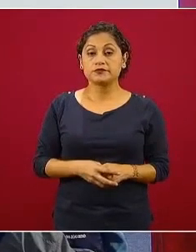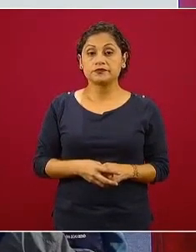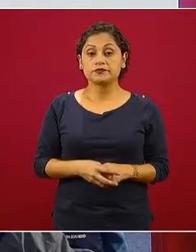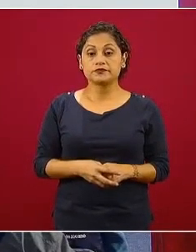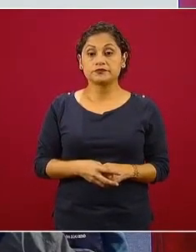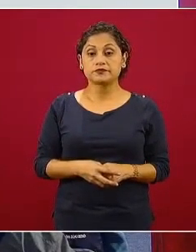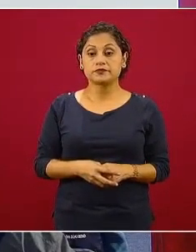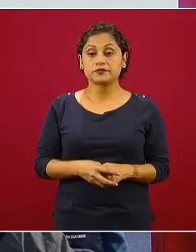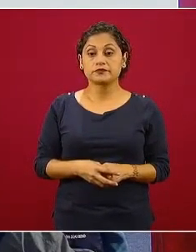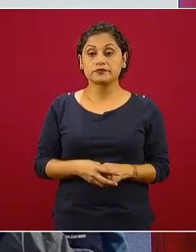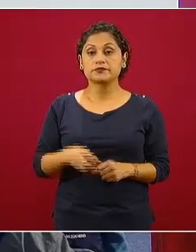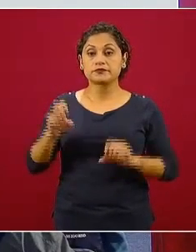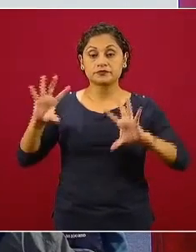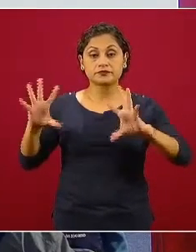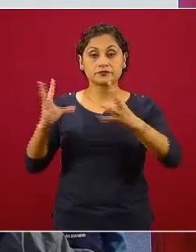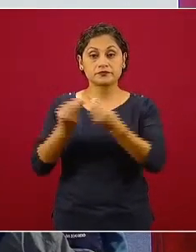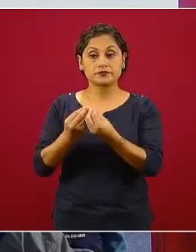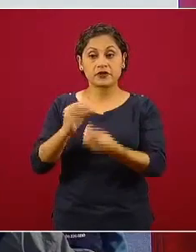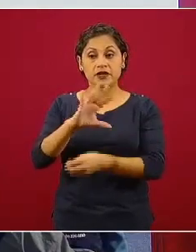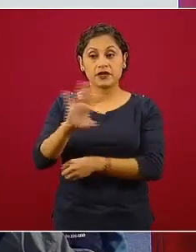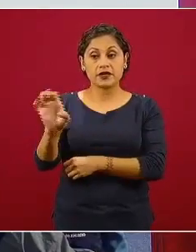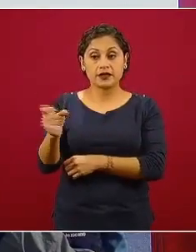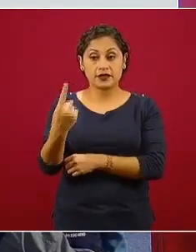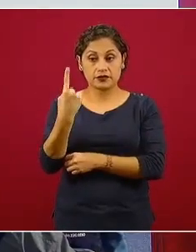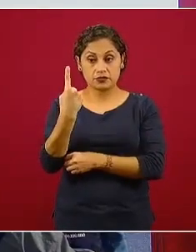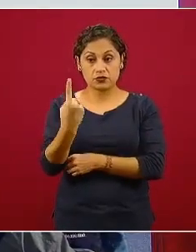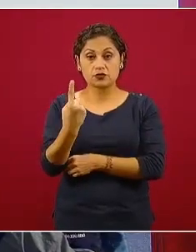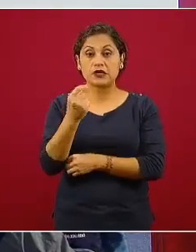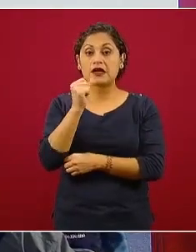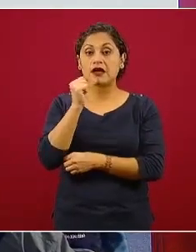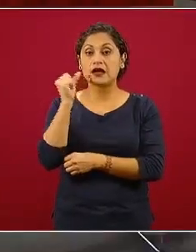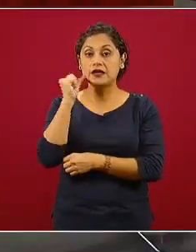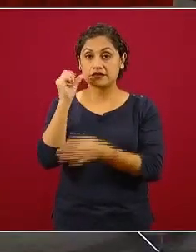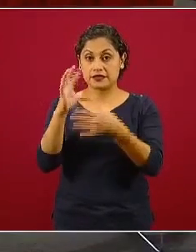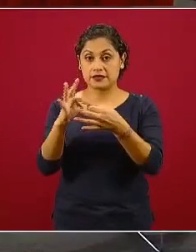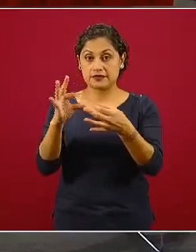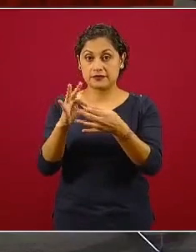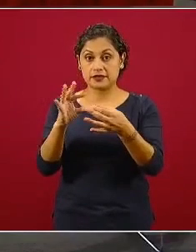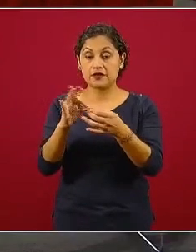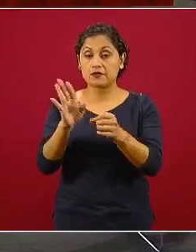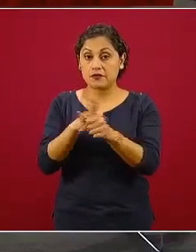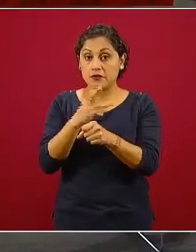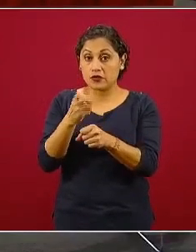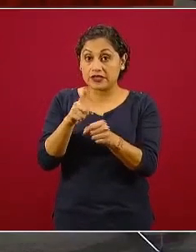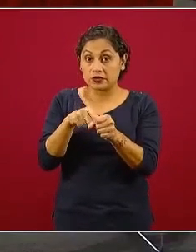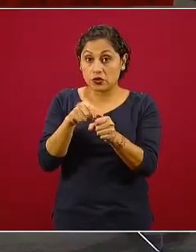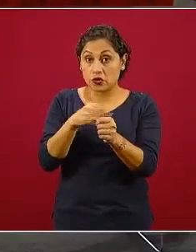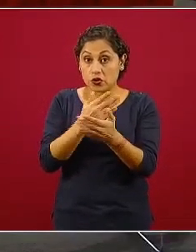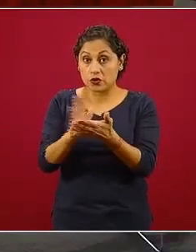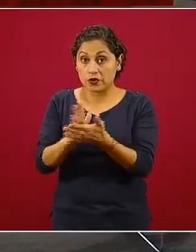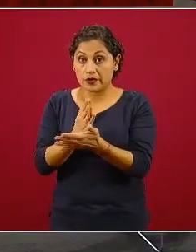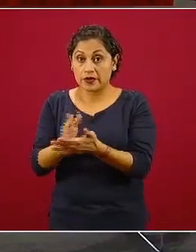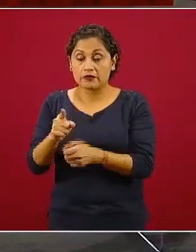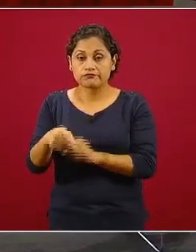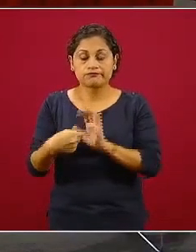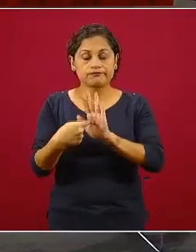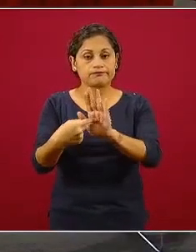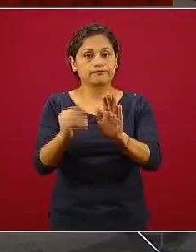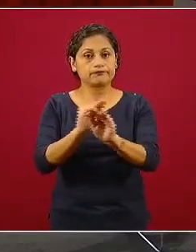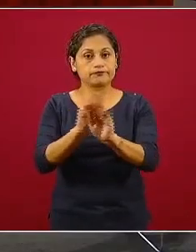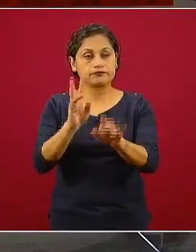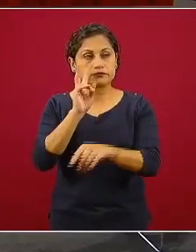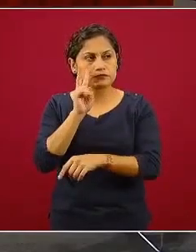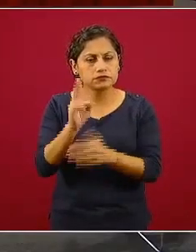son las 501 que comunicamos ayer. Por eso las separamos aquí para explicar este concepto. Son las